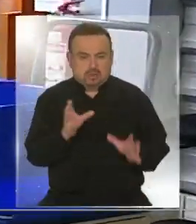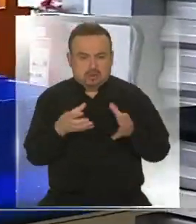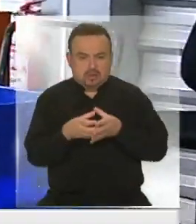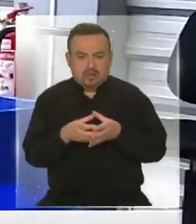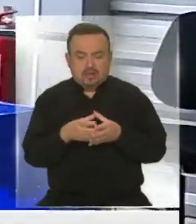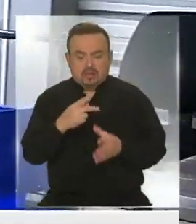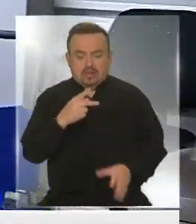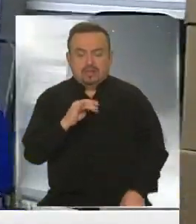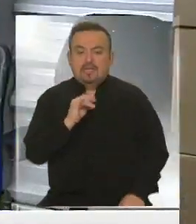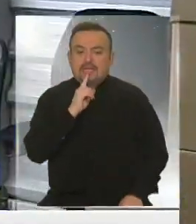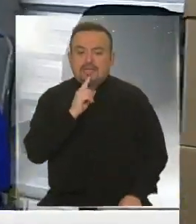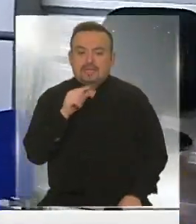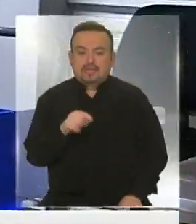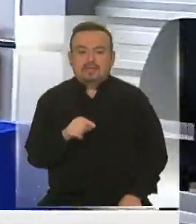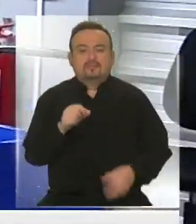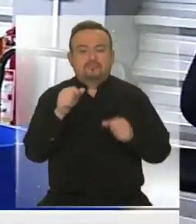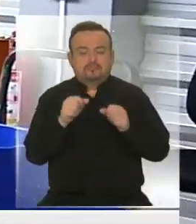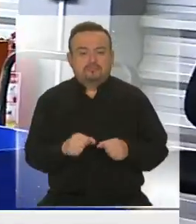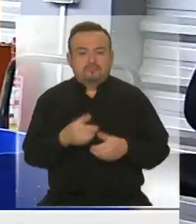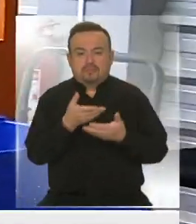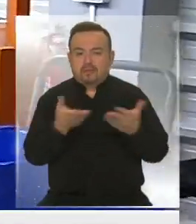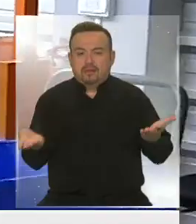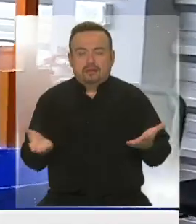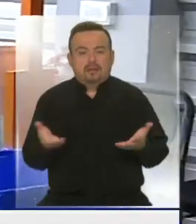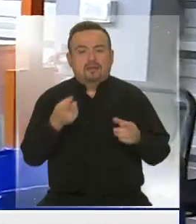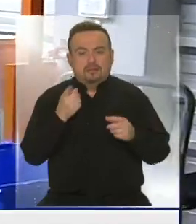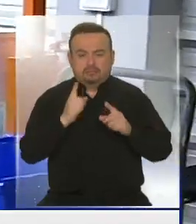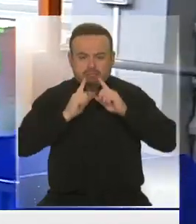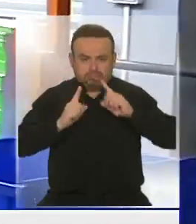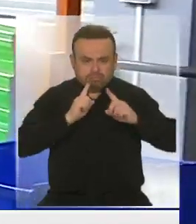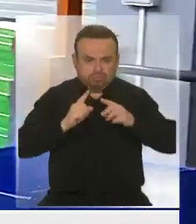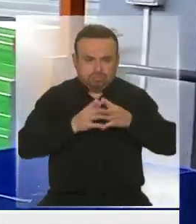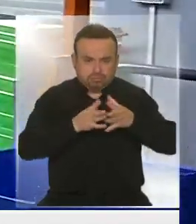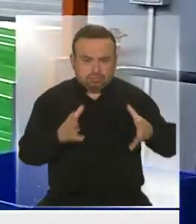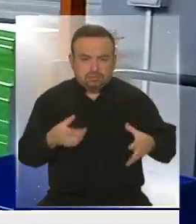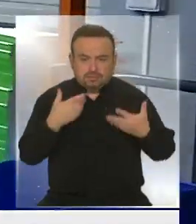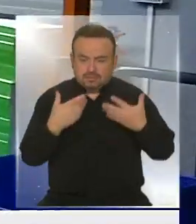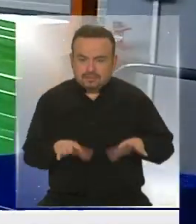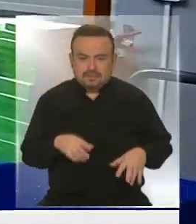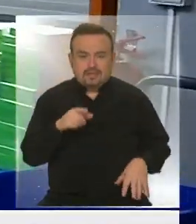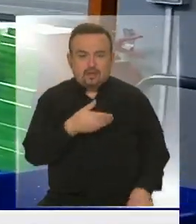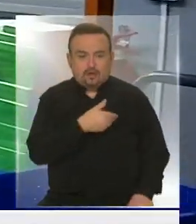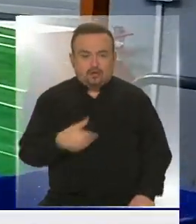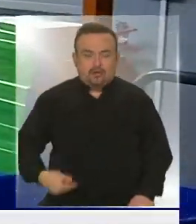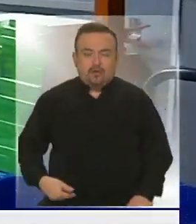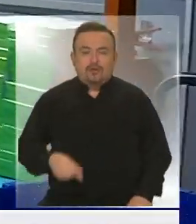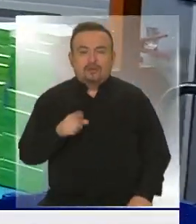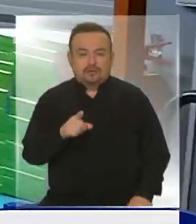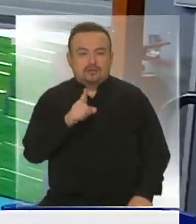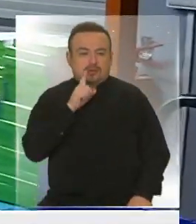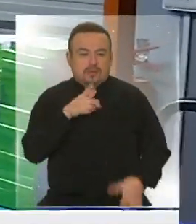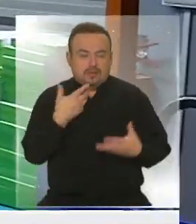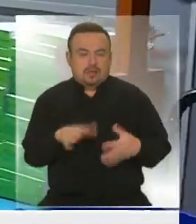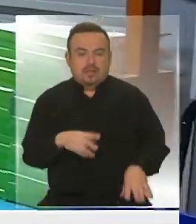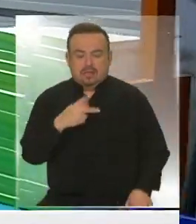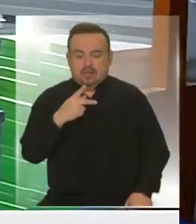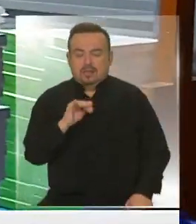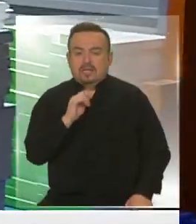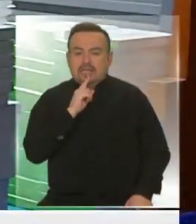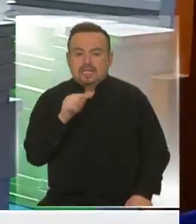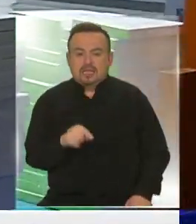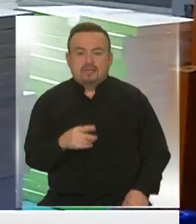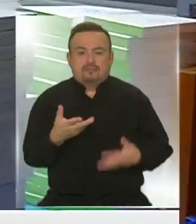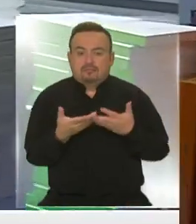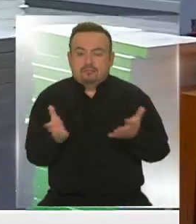kit que permite, entonces, poder llevar a cabo la estrategia de testeo masivo que también ha implementado el gobierno y tener disponibles estos kits a nivel,